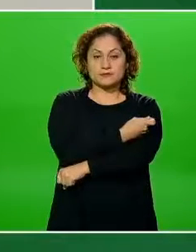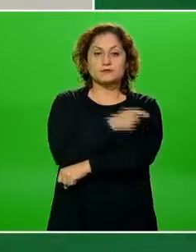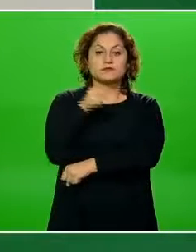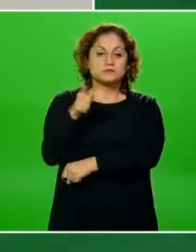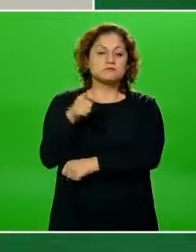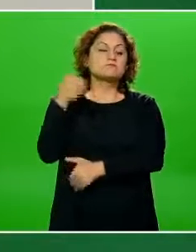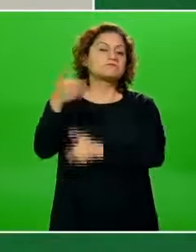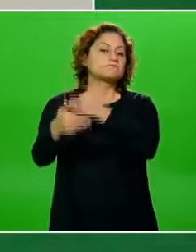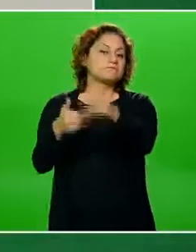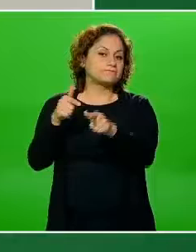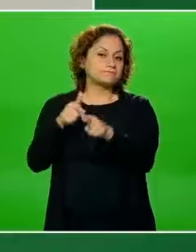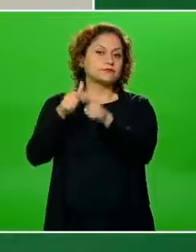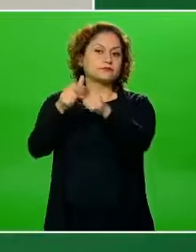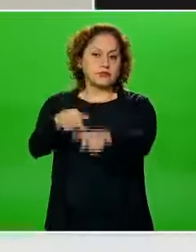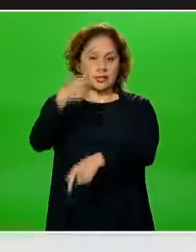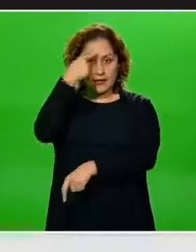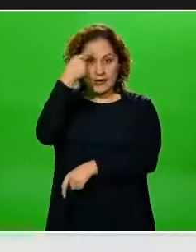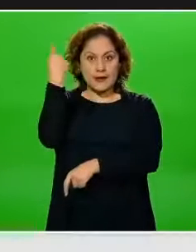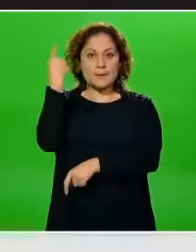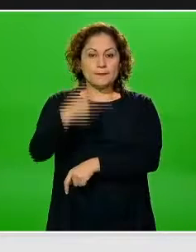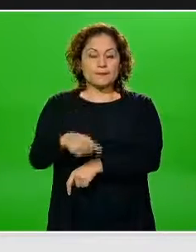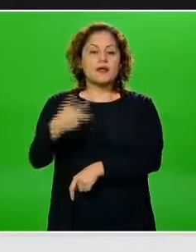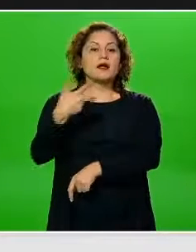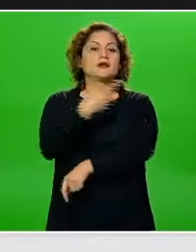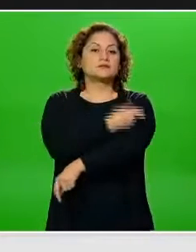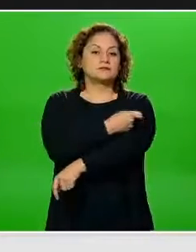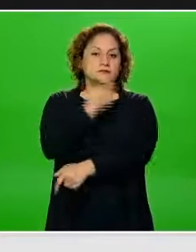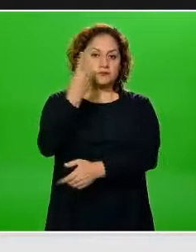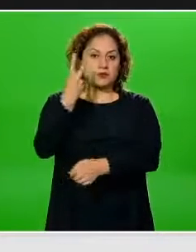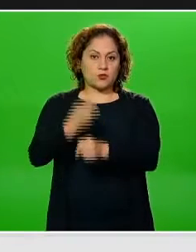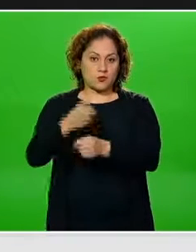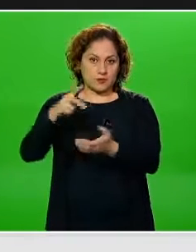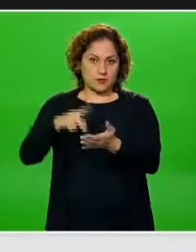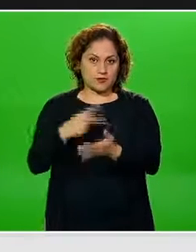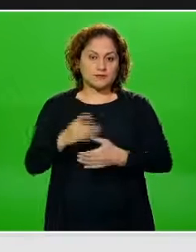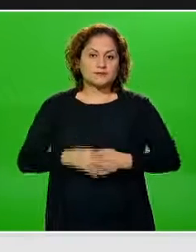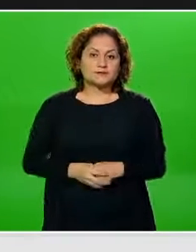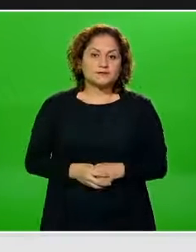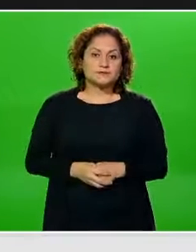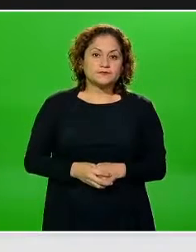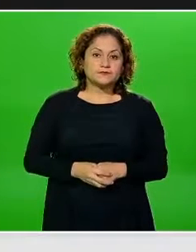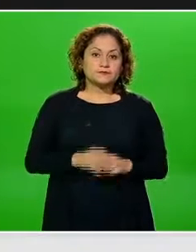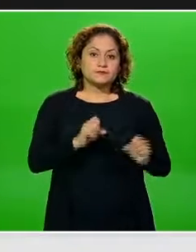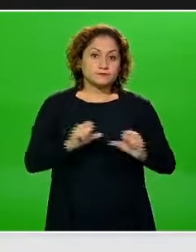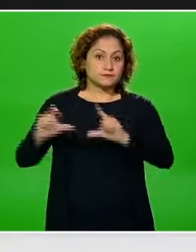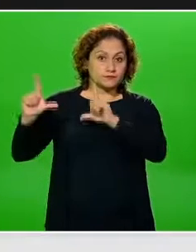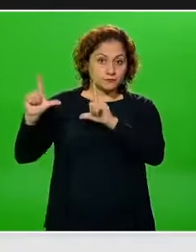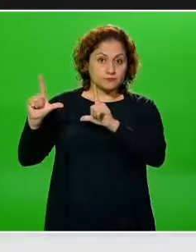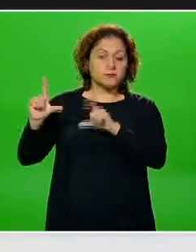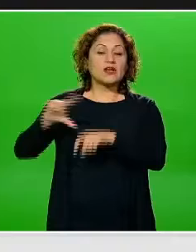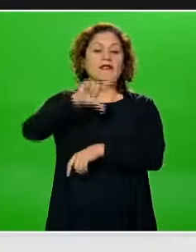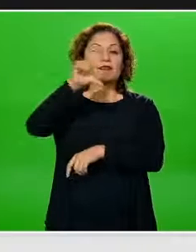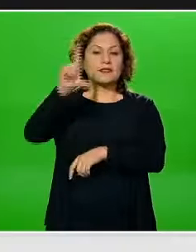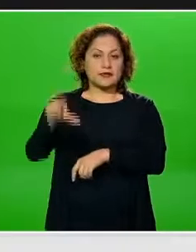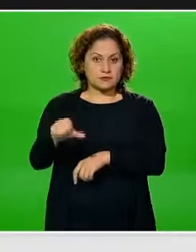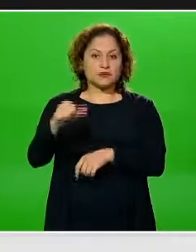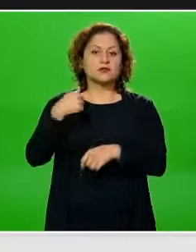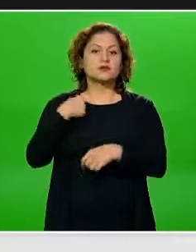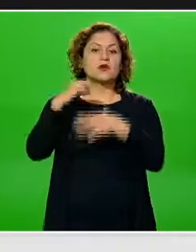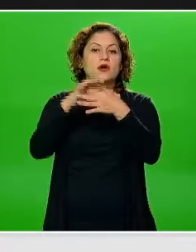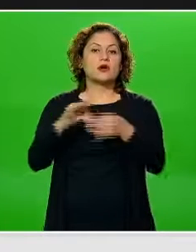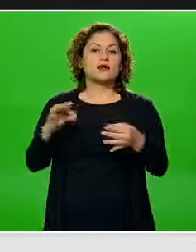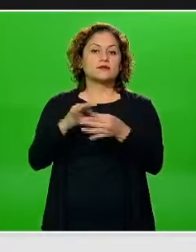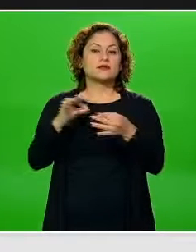en siguientes semanas a poder recibir la segunda dosis. Vamos a tener una diapositiva más adelante en donde vamos a ver